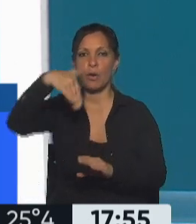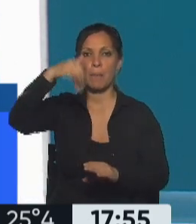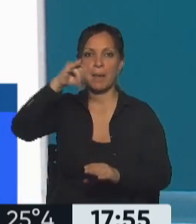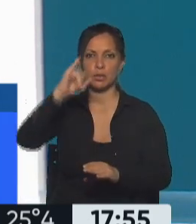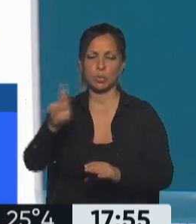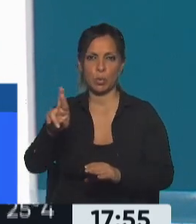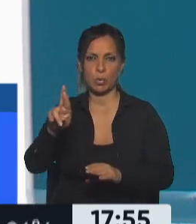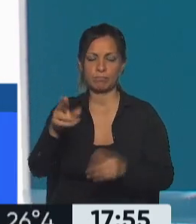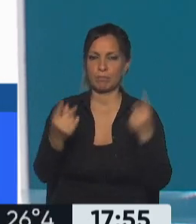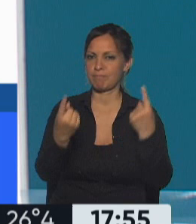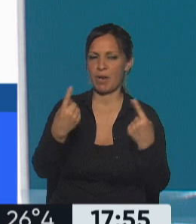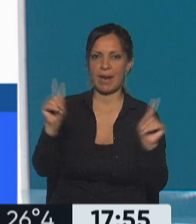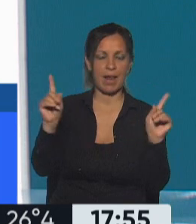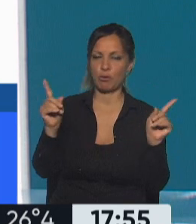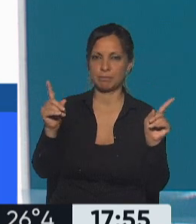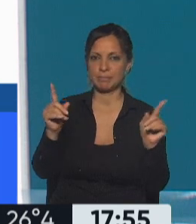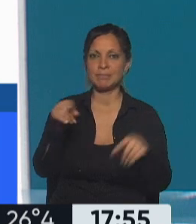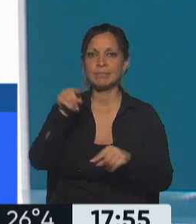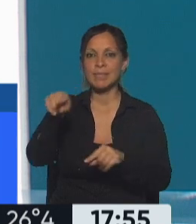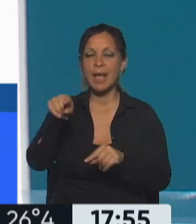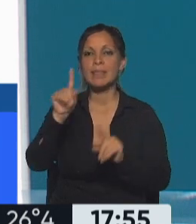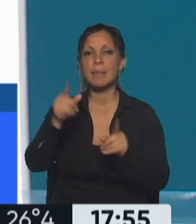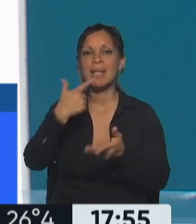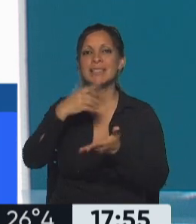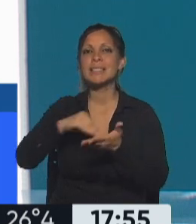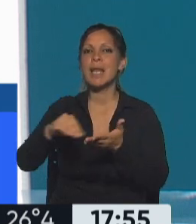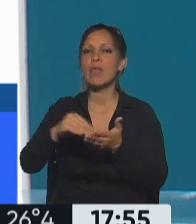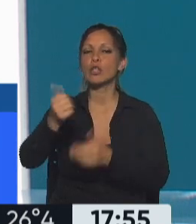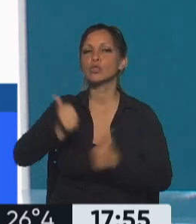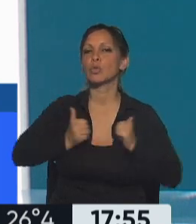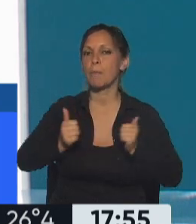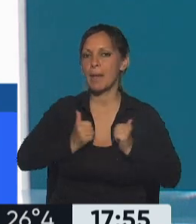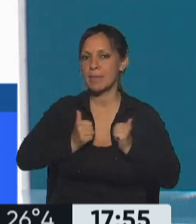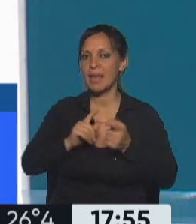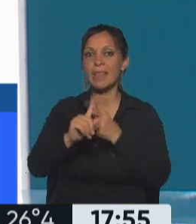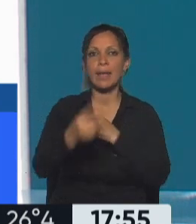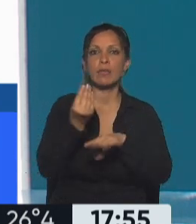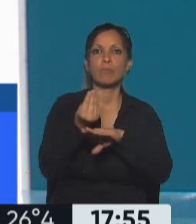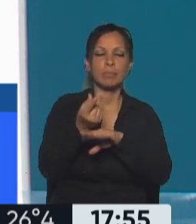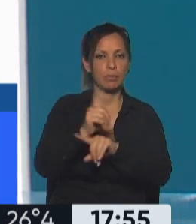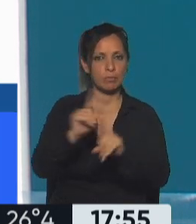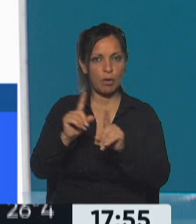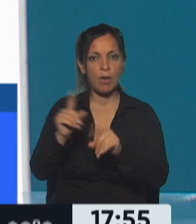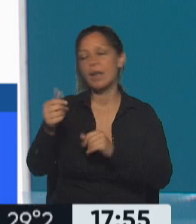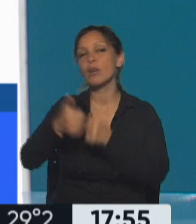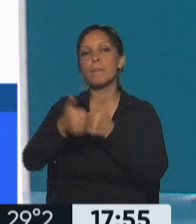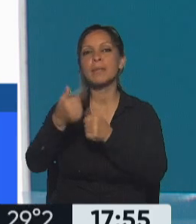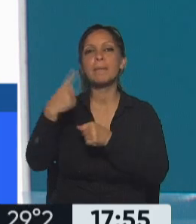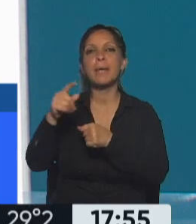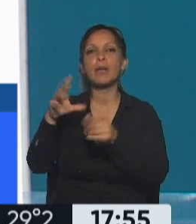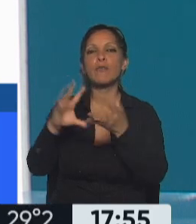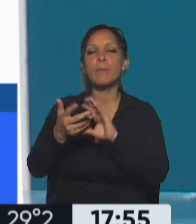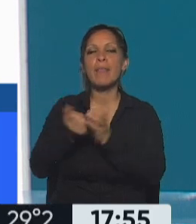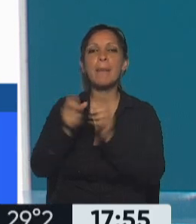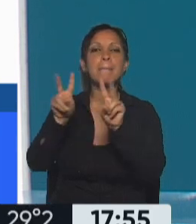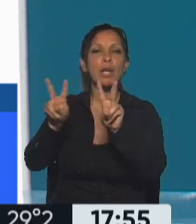rareza, podemos decir. Juan Mansur va como candidato a senador suplente, no compite directamente, pero sí en términos políticos, en términos del liderazgo del peronismo en